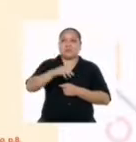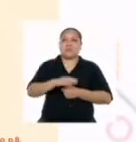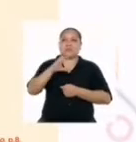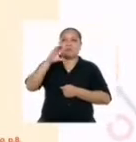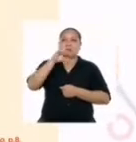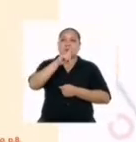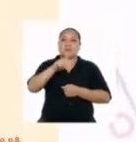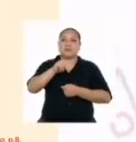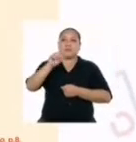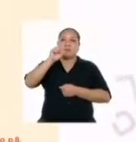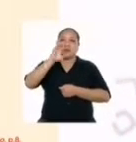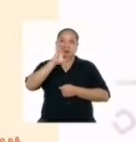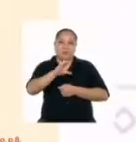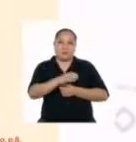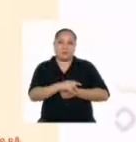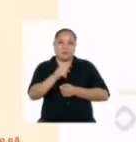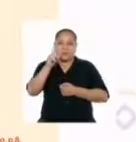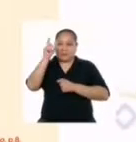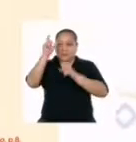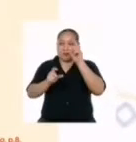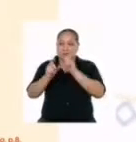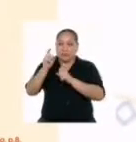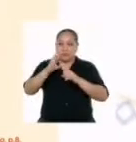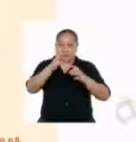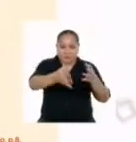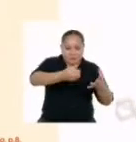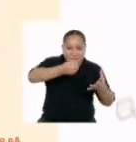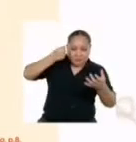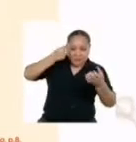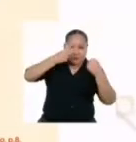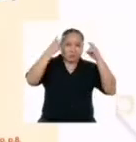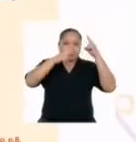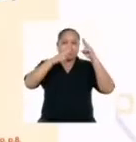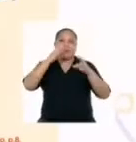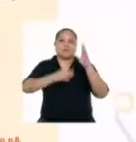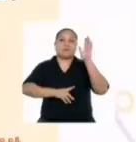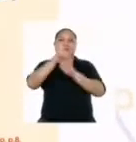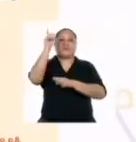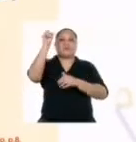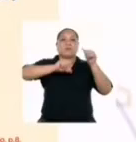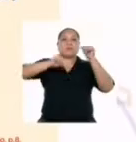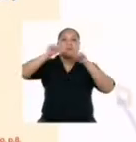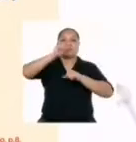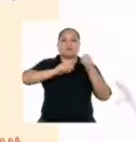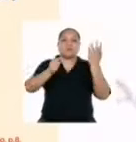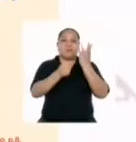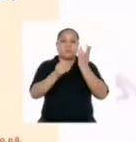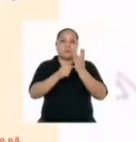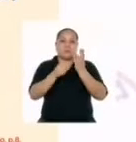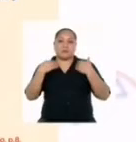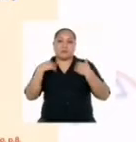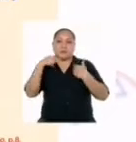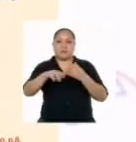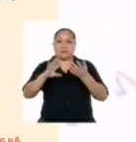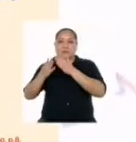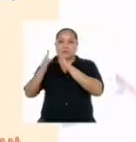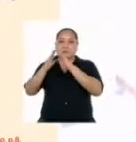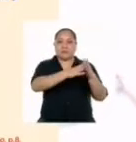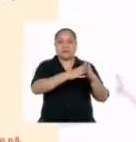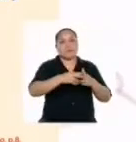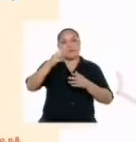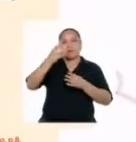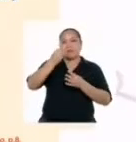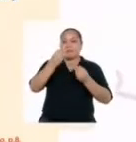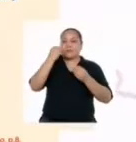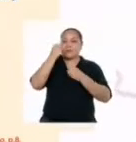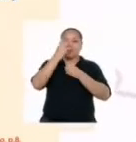cuyos profesionales han desentrañado la compleja organización y desarrollo en ciencia y tecnología que alcanzó esta sociedad milenaria.